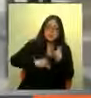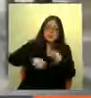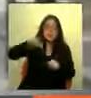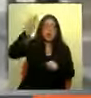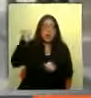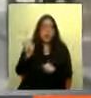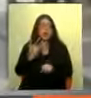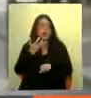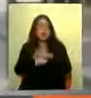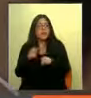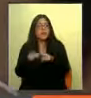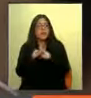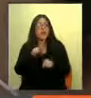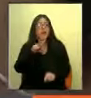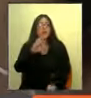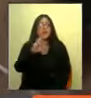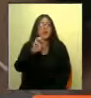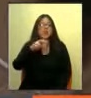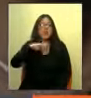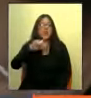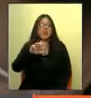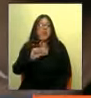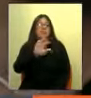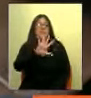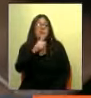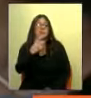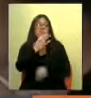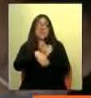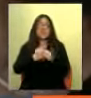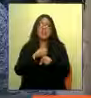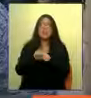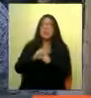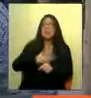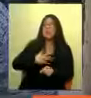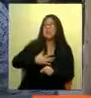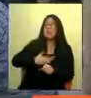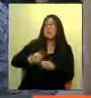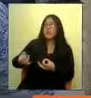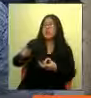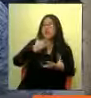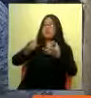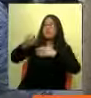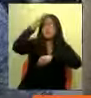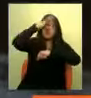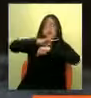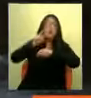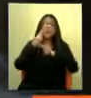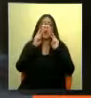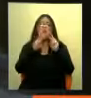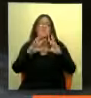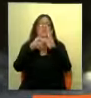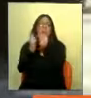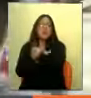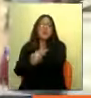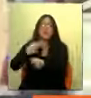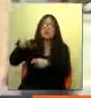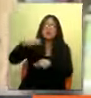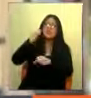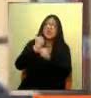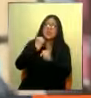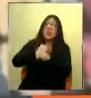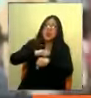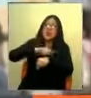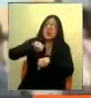padecían, como Verónica, de 57 años, que tiene miedo al contagio. No ha visto a su familia y trabaja muchas horas en su casa